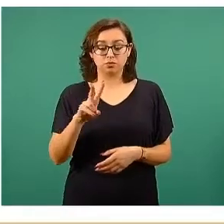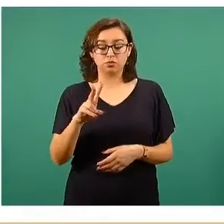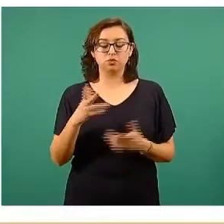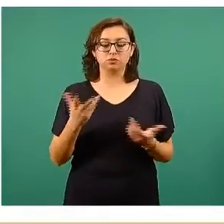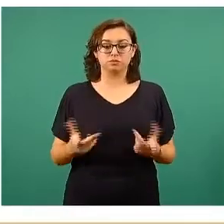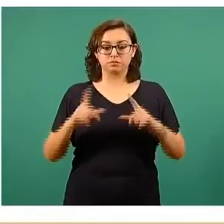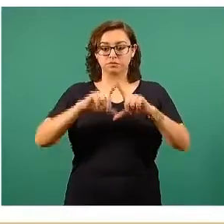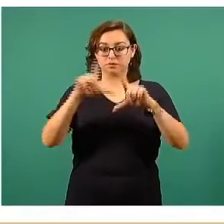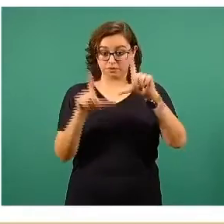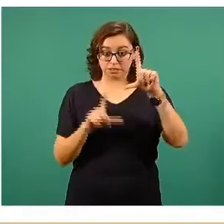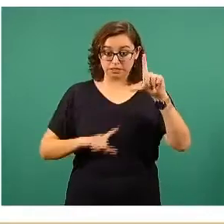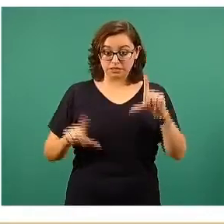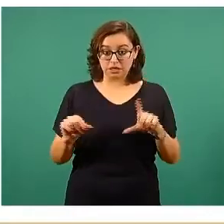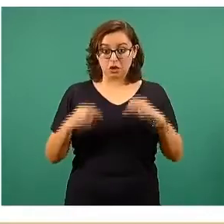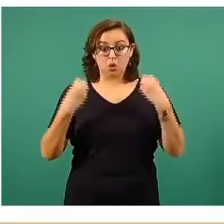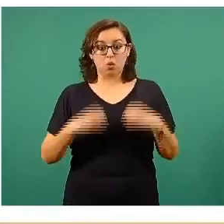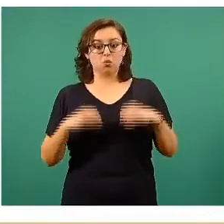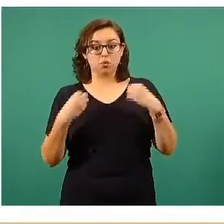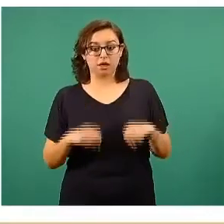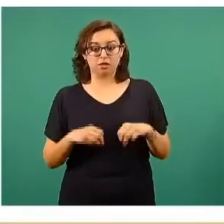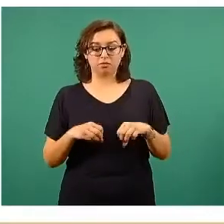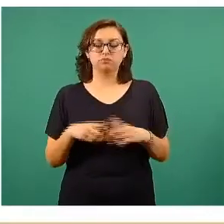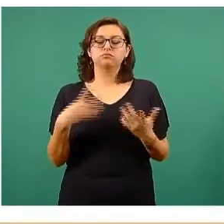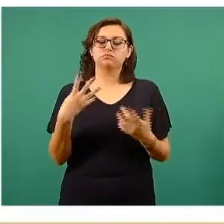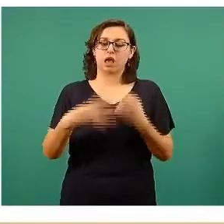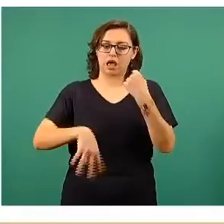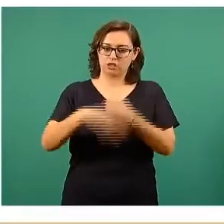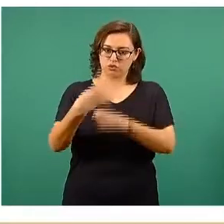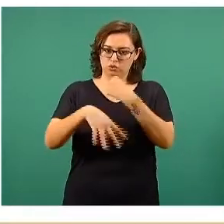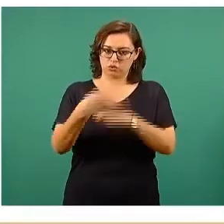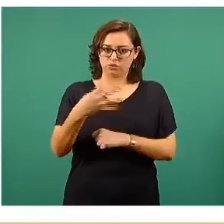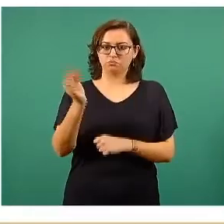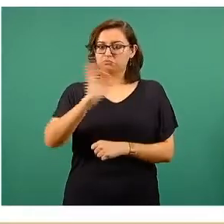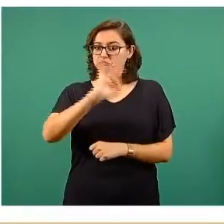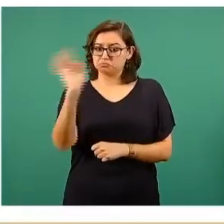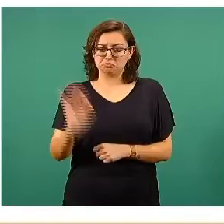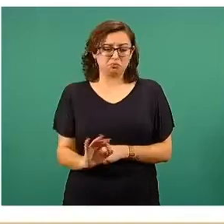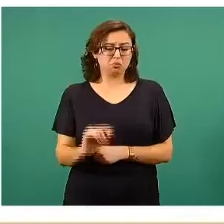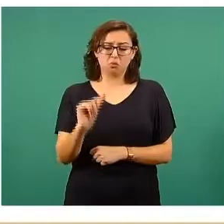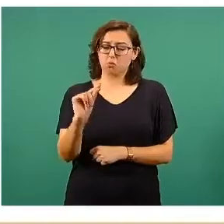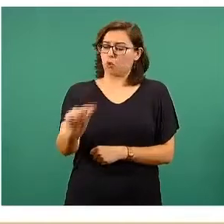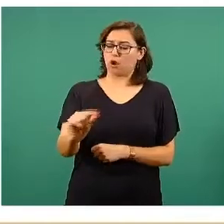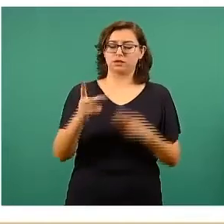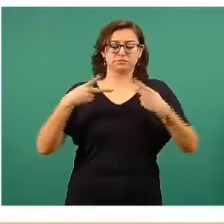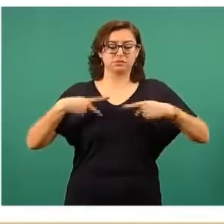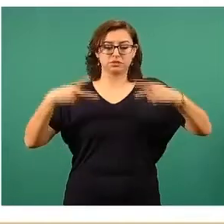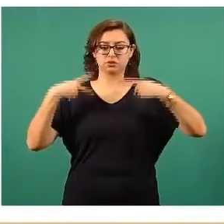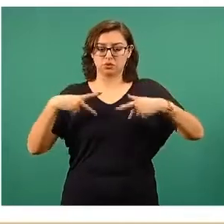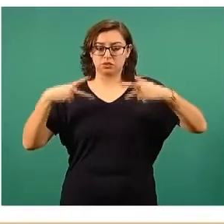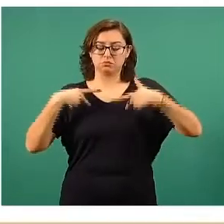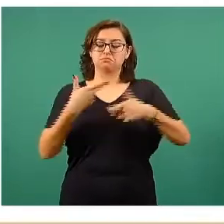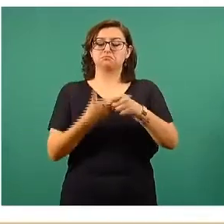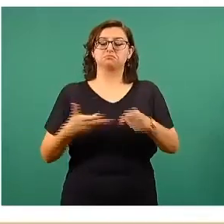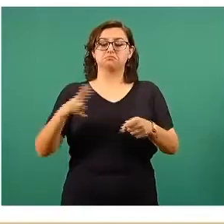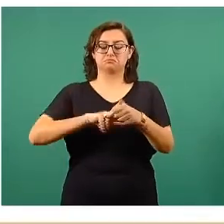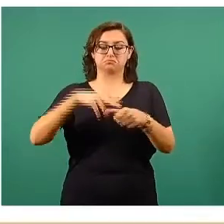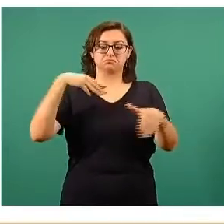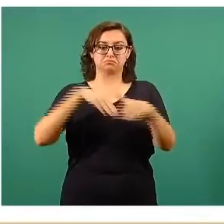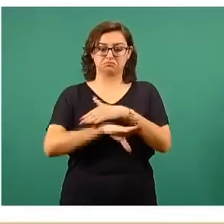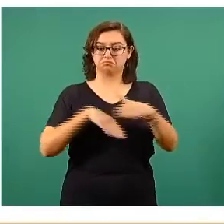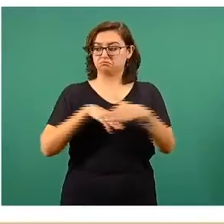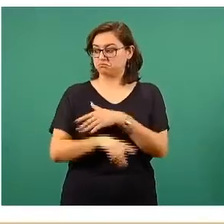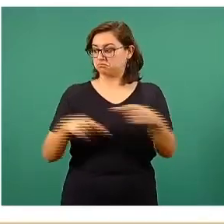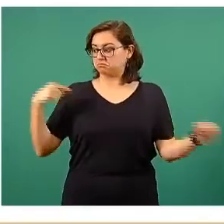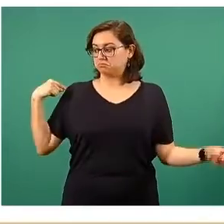un 14%, que también representa la ocupación más baja para este tipo de camas en lo que llevamos de